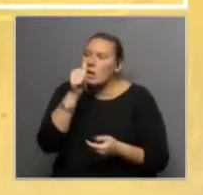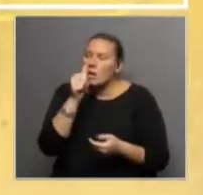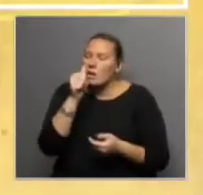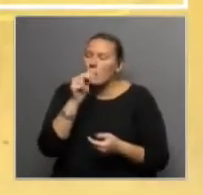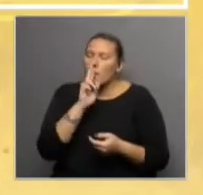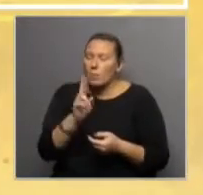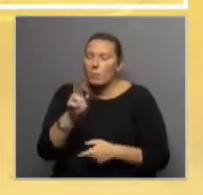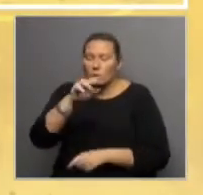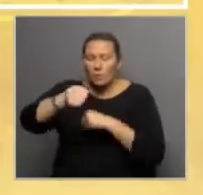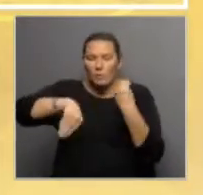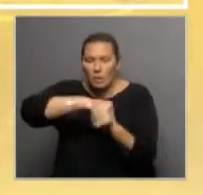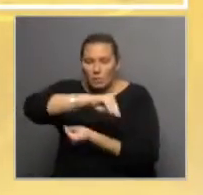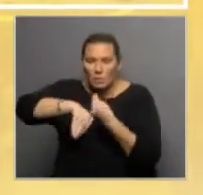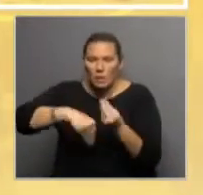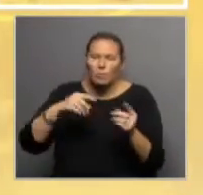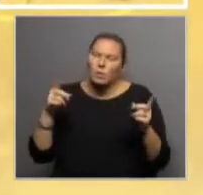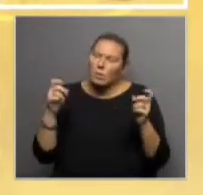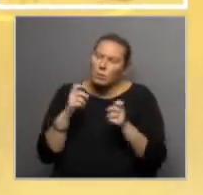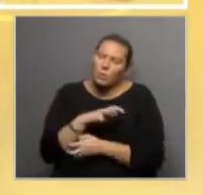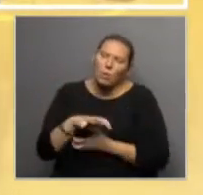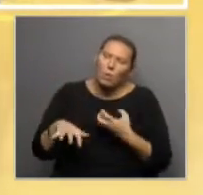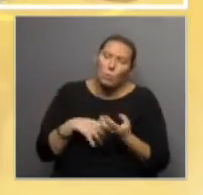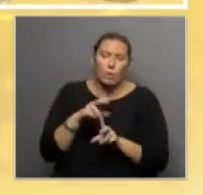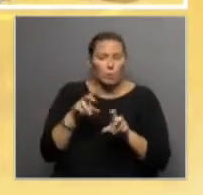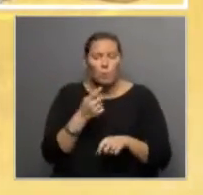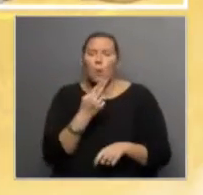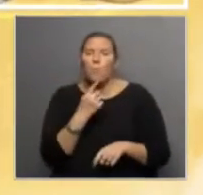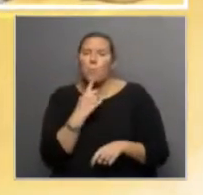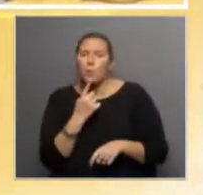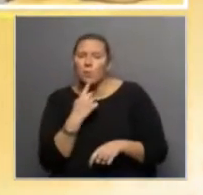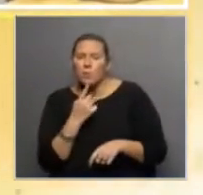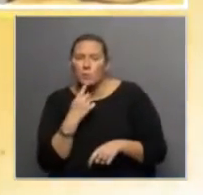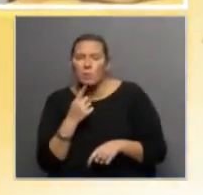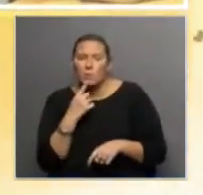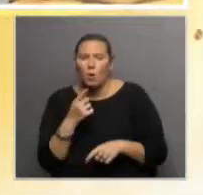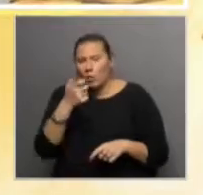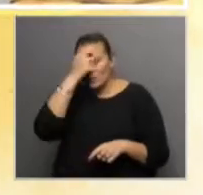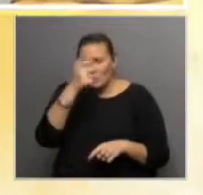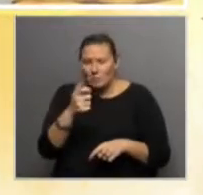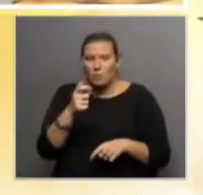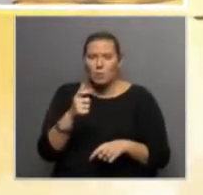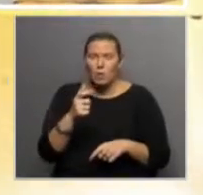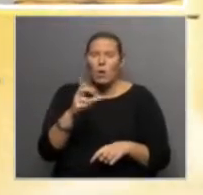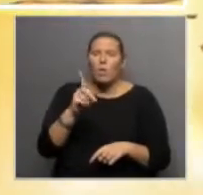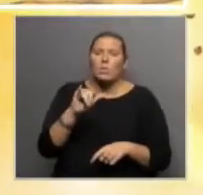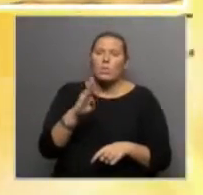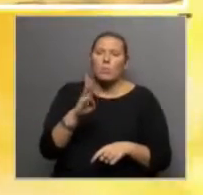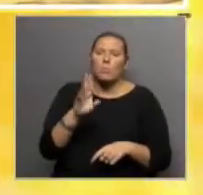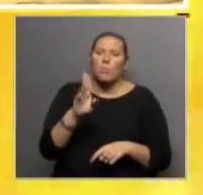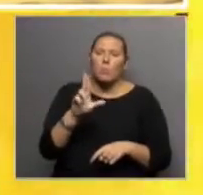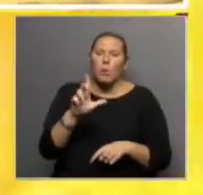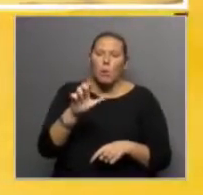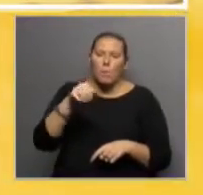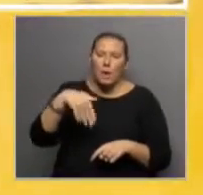esos familiares. Fue muy complejo desde el punto de vista político, diplomático, logístico y científico, pero hoy podemos decir